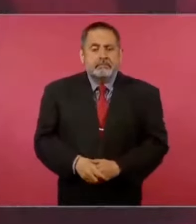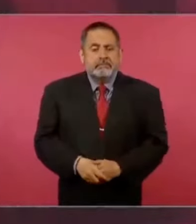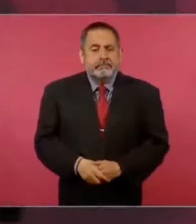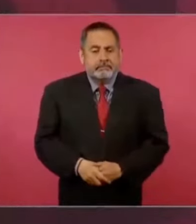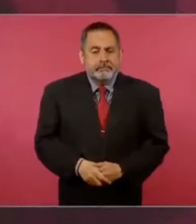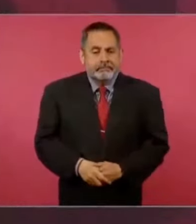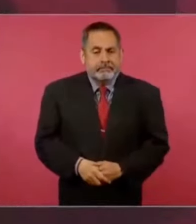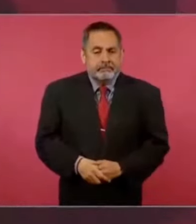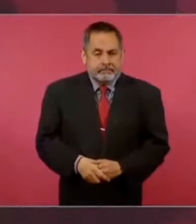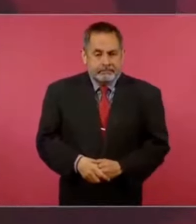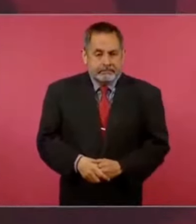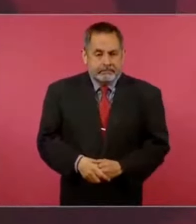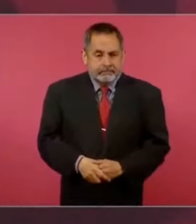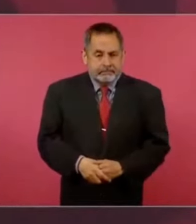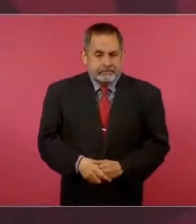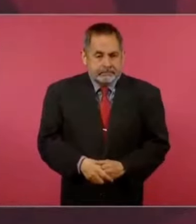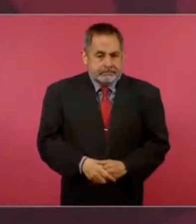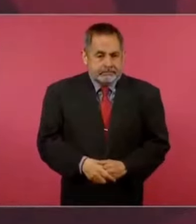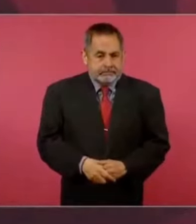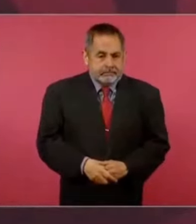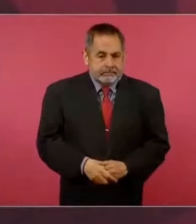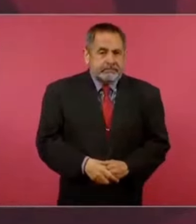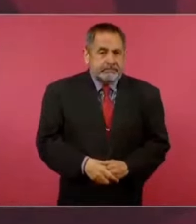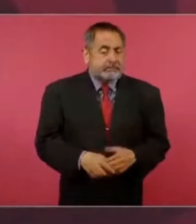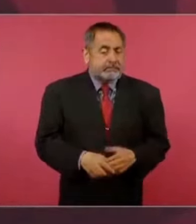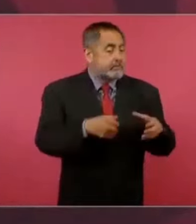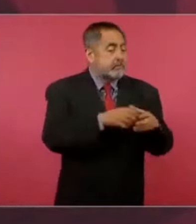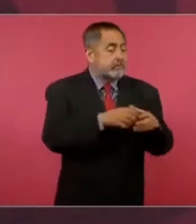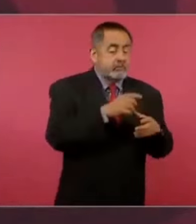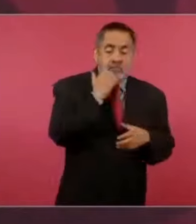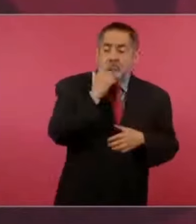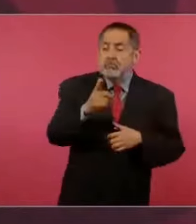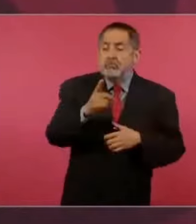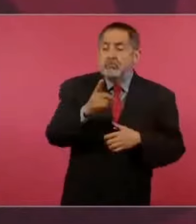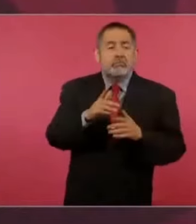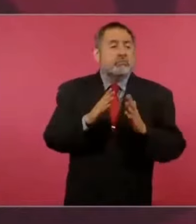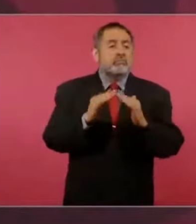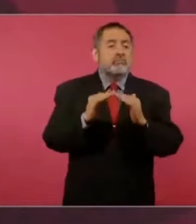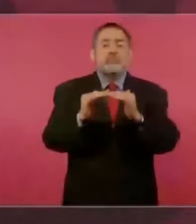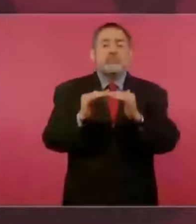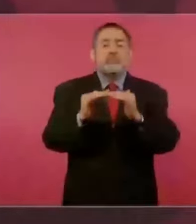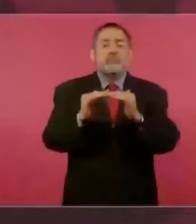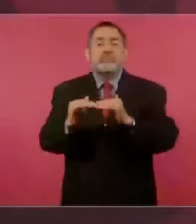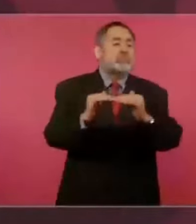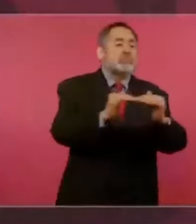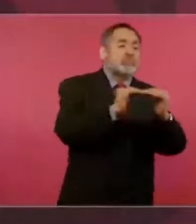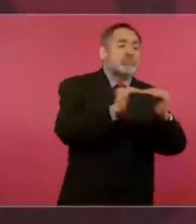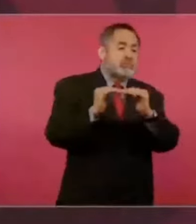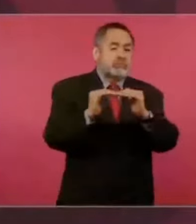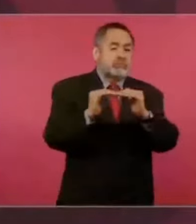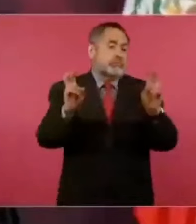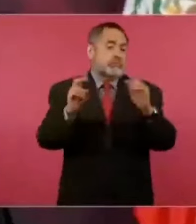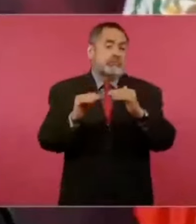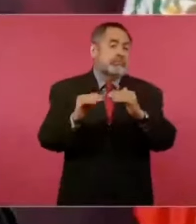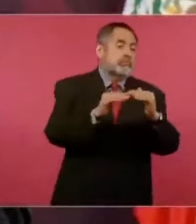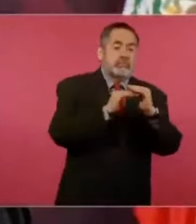y te gusta la democracia, entre comillas.